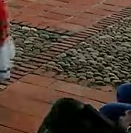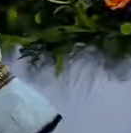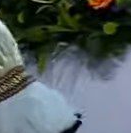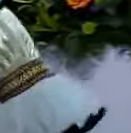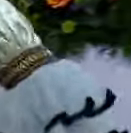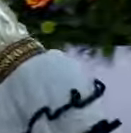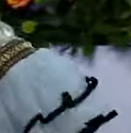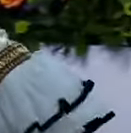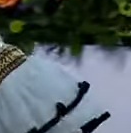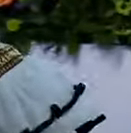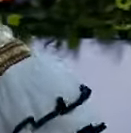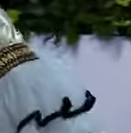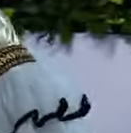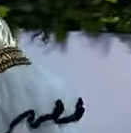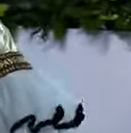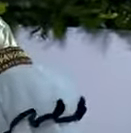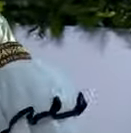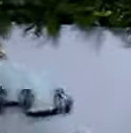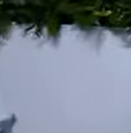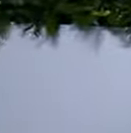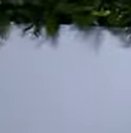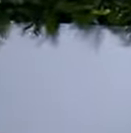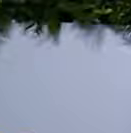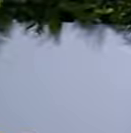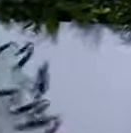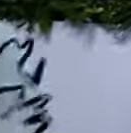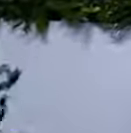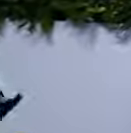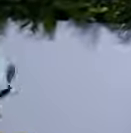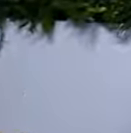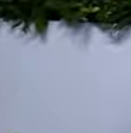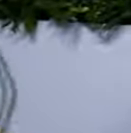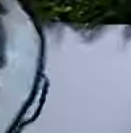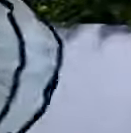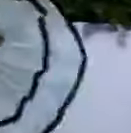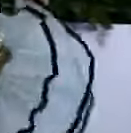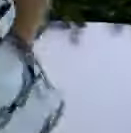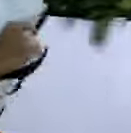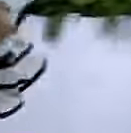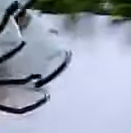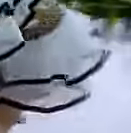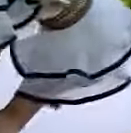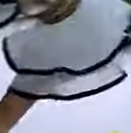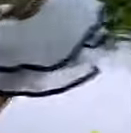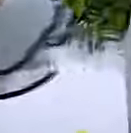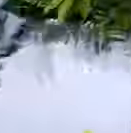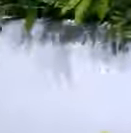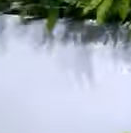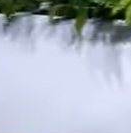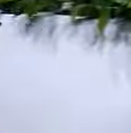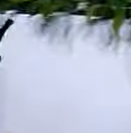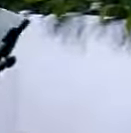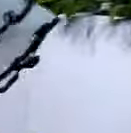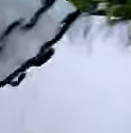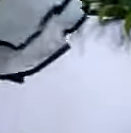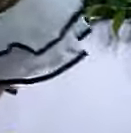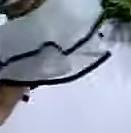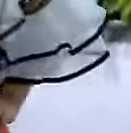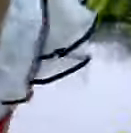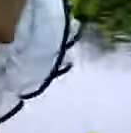los Pancheros, el Pozo del Soldado, el Niágara, el Pozo del Molino, el Pozo de la